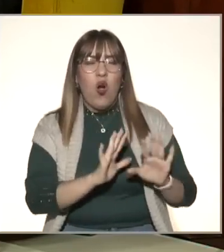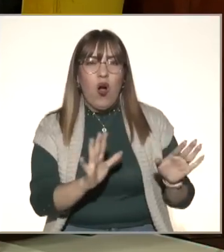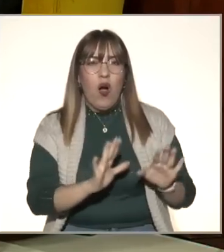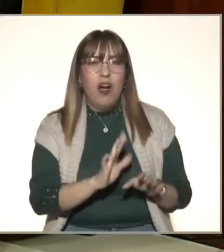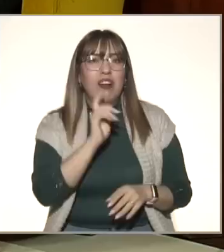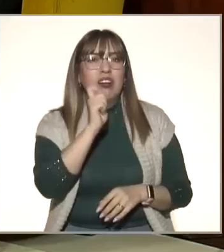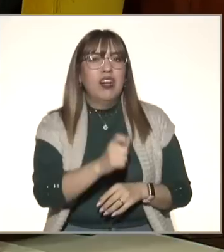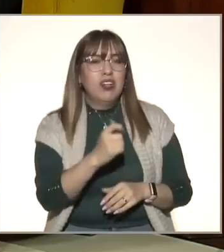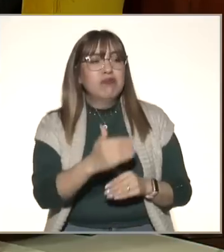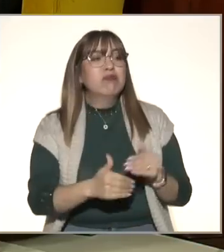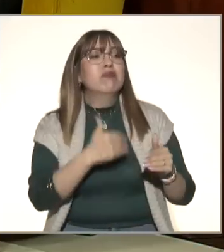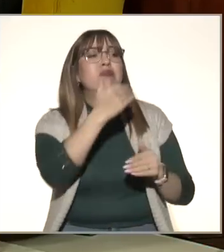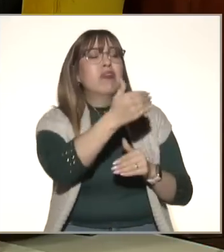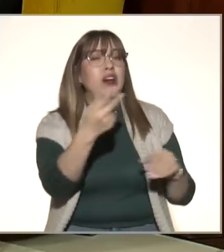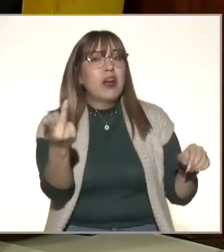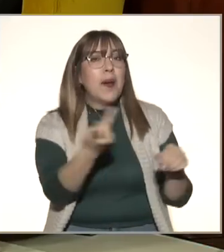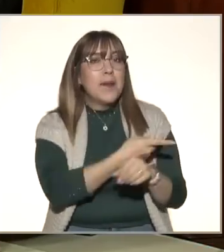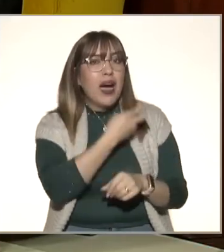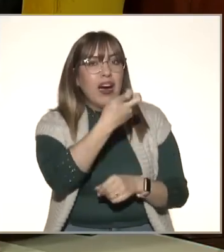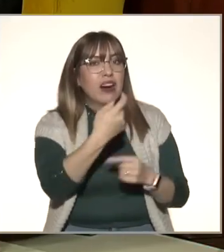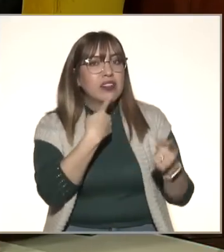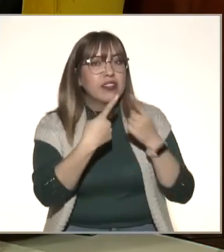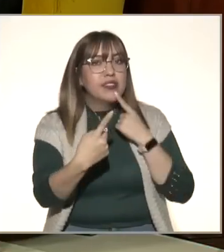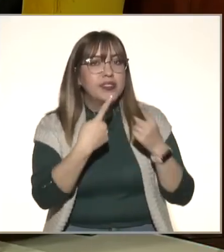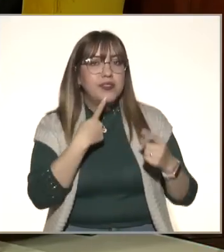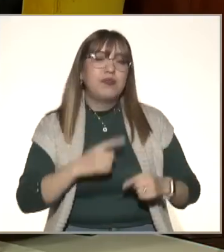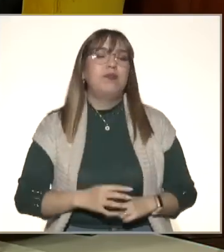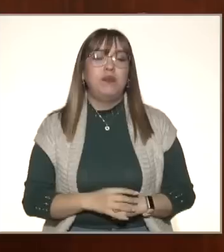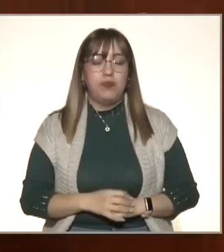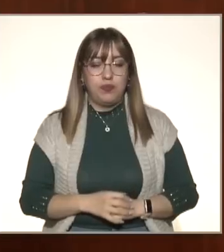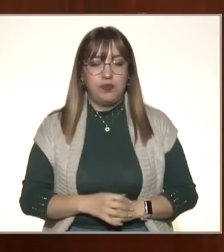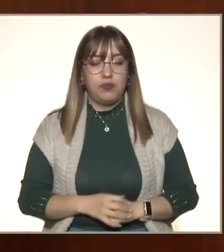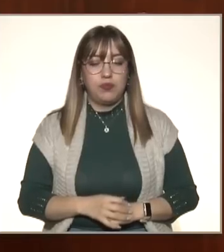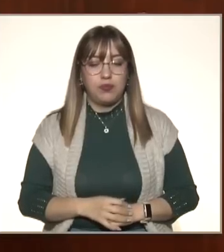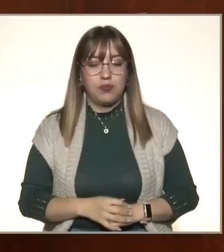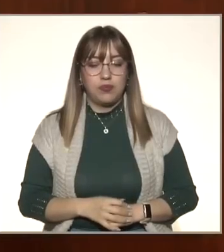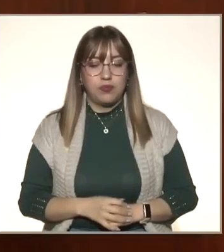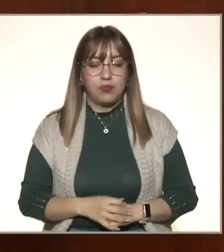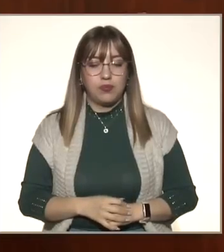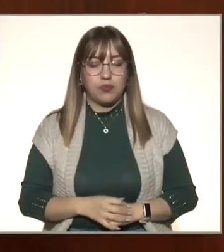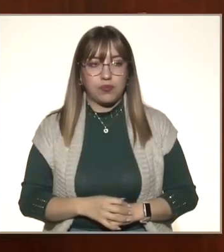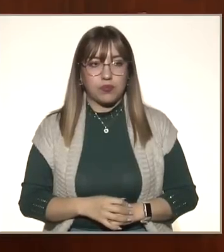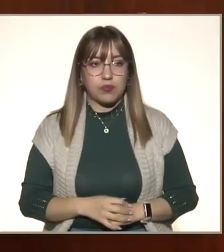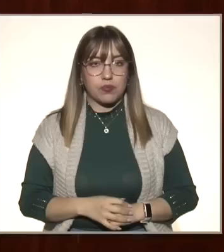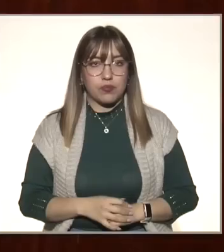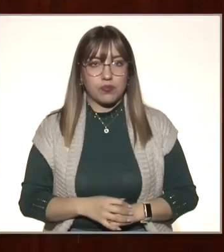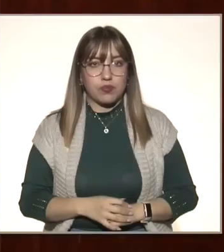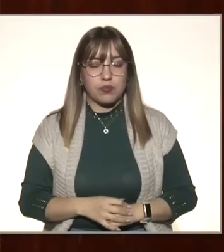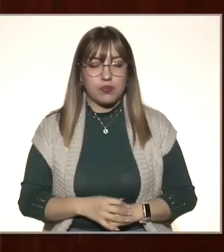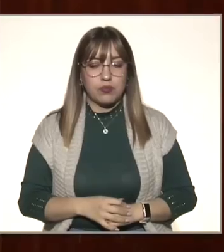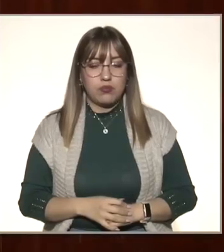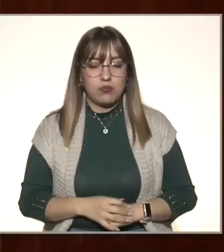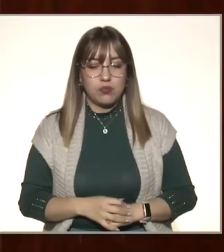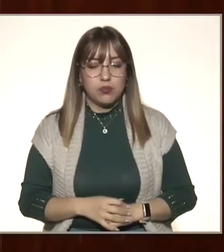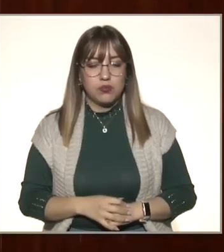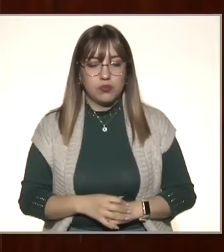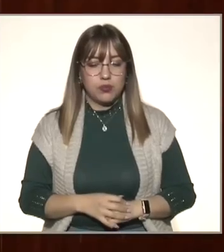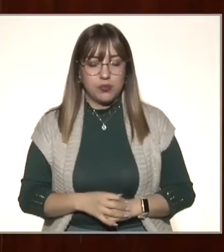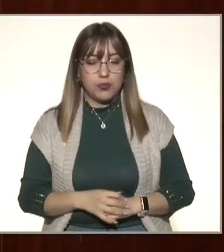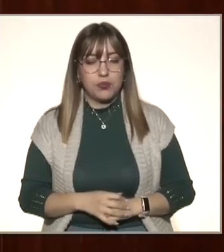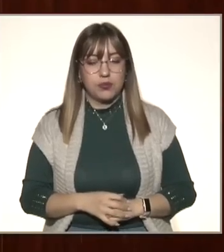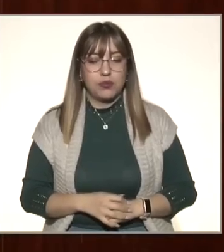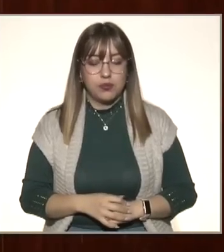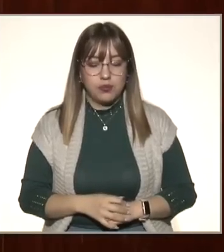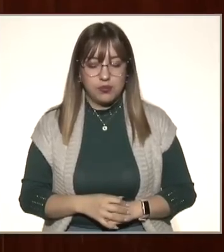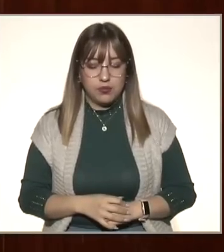hay detrás de eso que yo estoy diciendo que escucho, ¿no? Y entonces tiene que ver, como ya lo decía